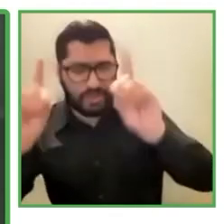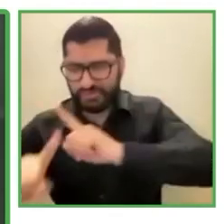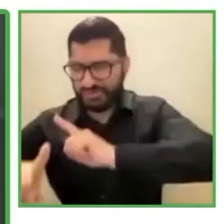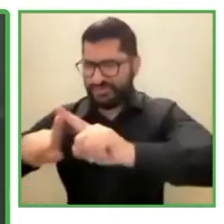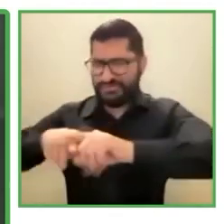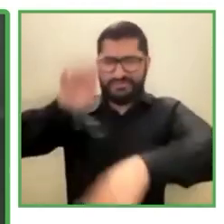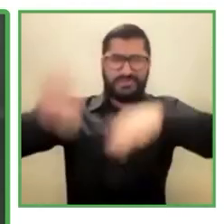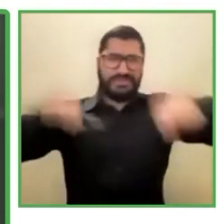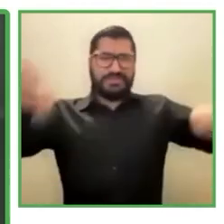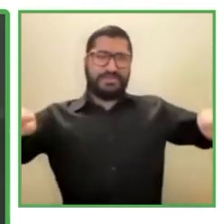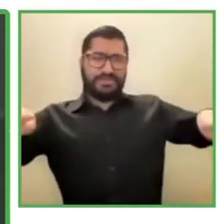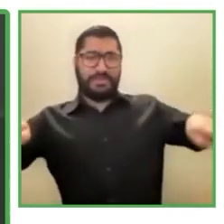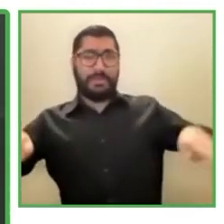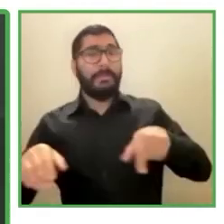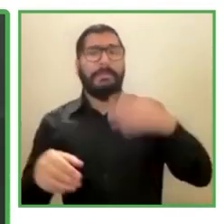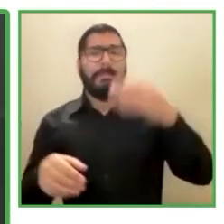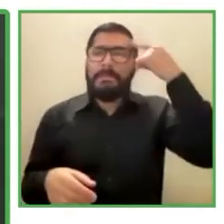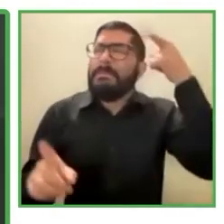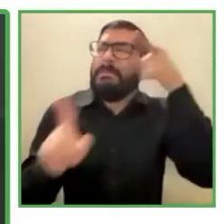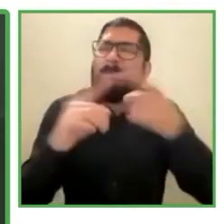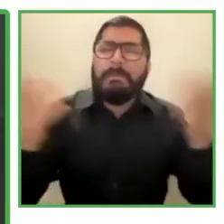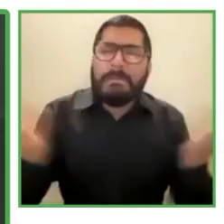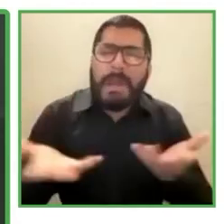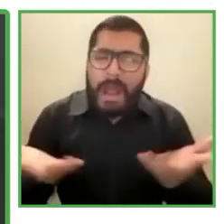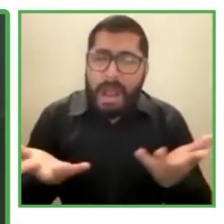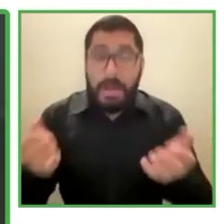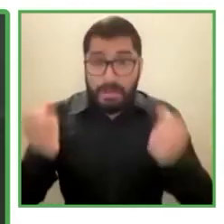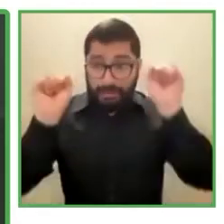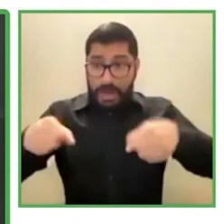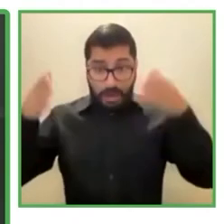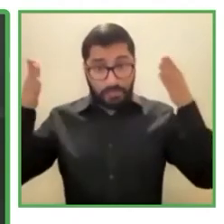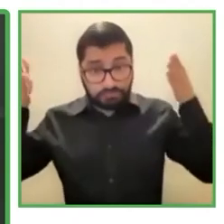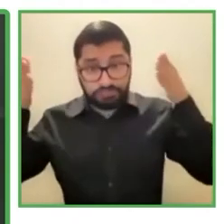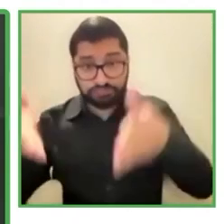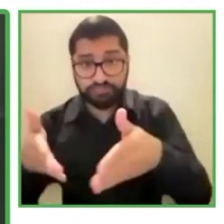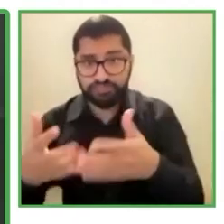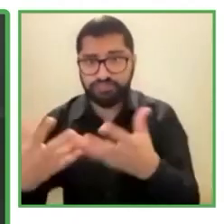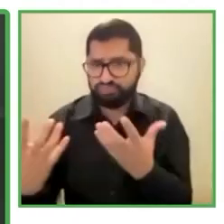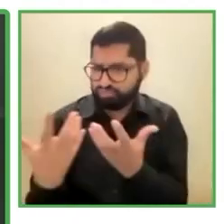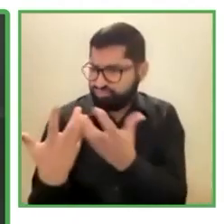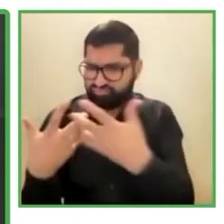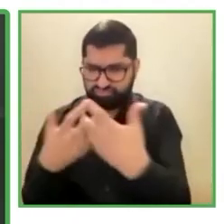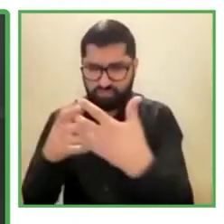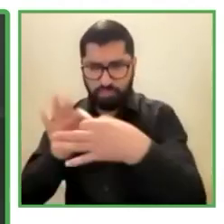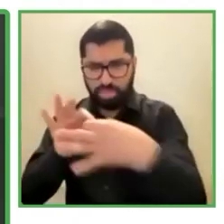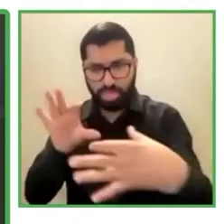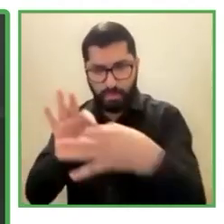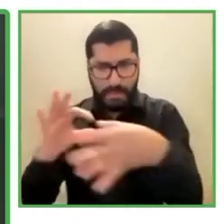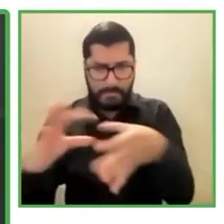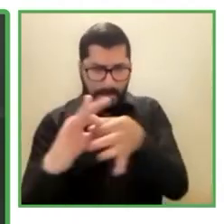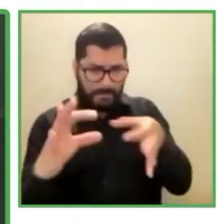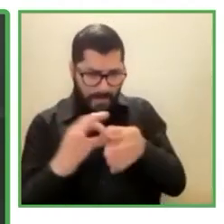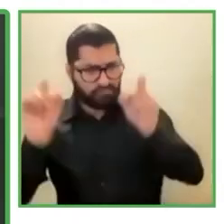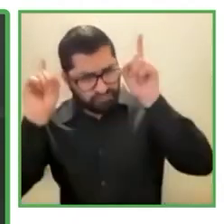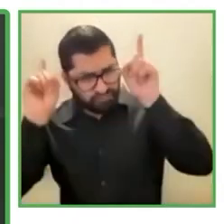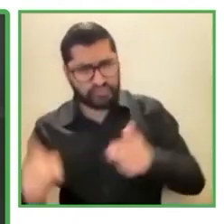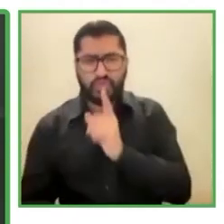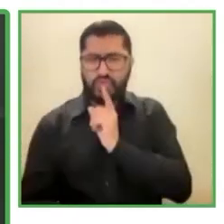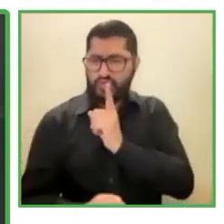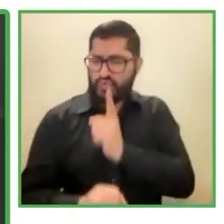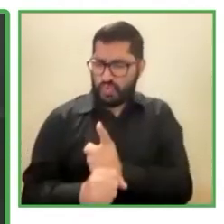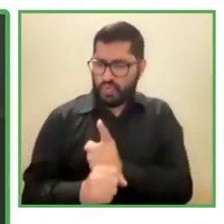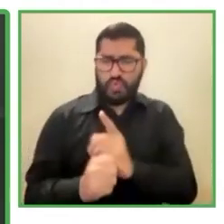propiciar la configuración de una real cultura en la que todas las personas sean